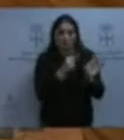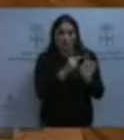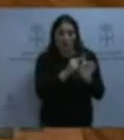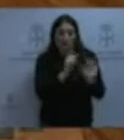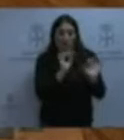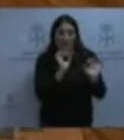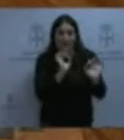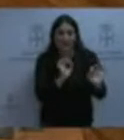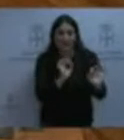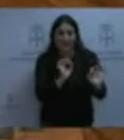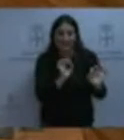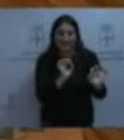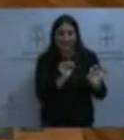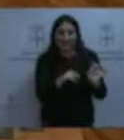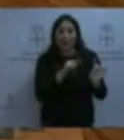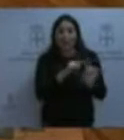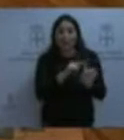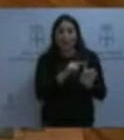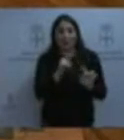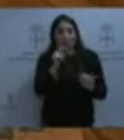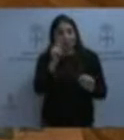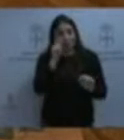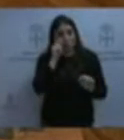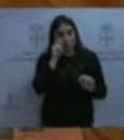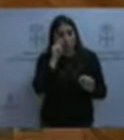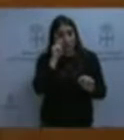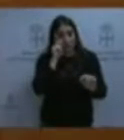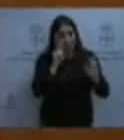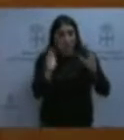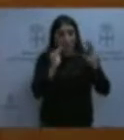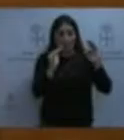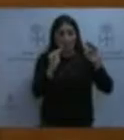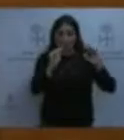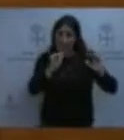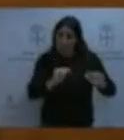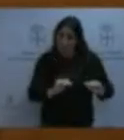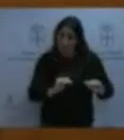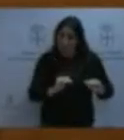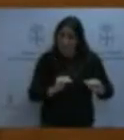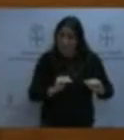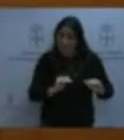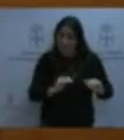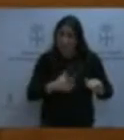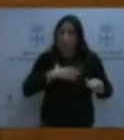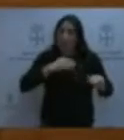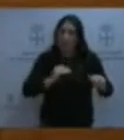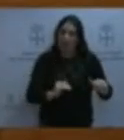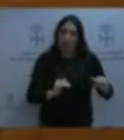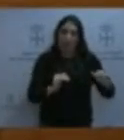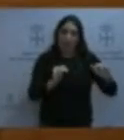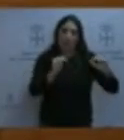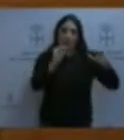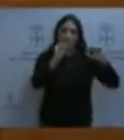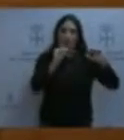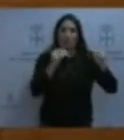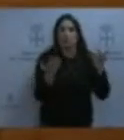era hacer que el turismo en las épocas bajas pueda crecer y por lo